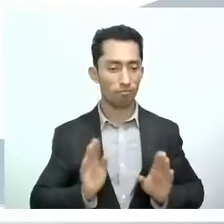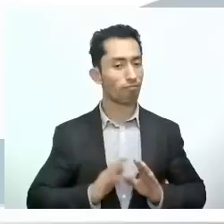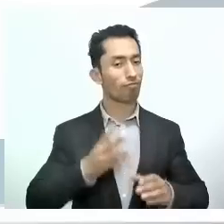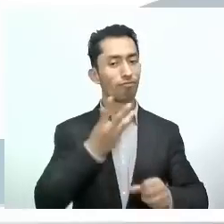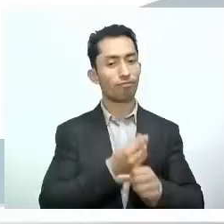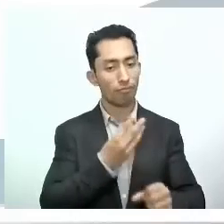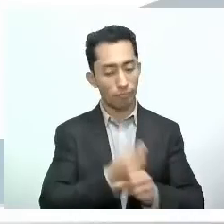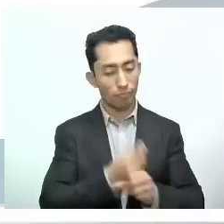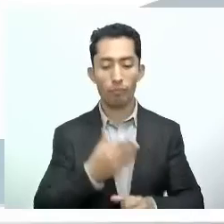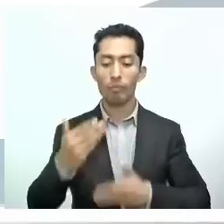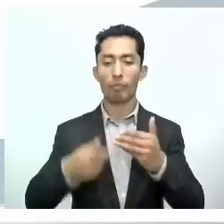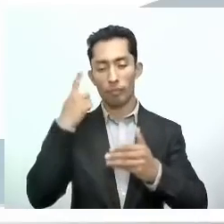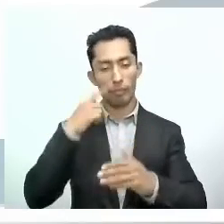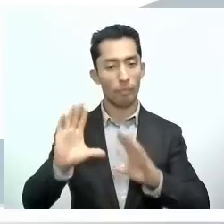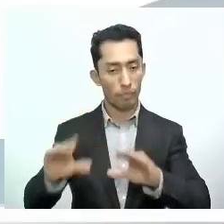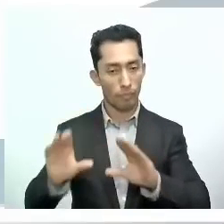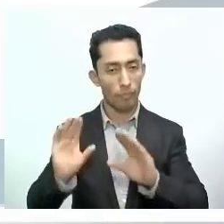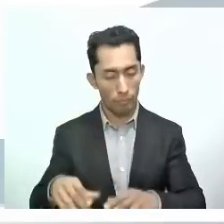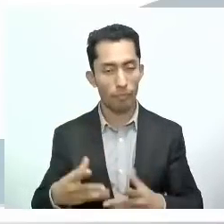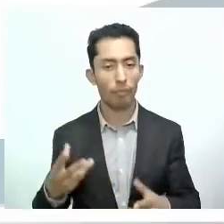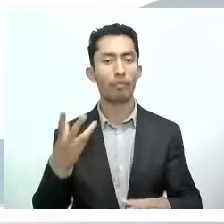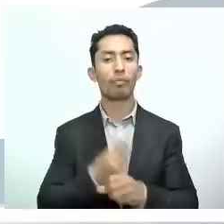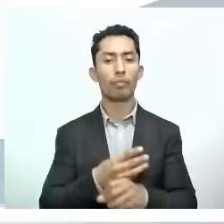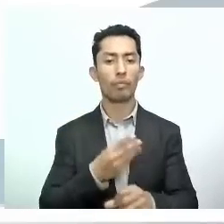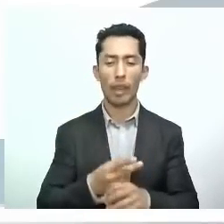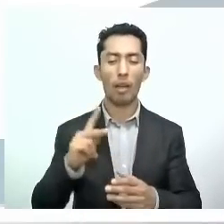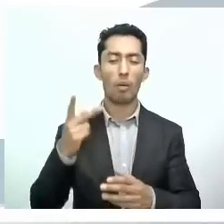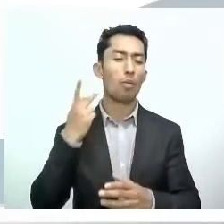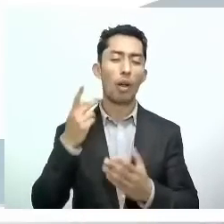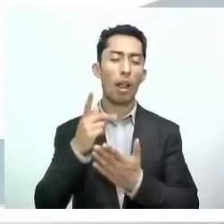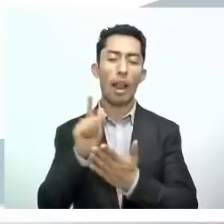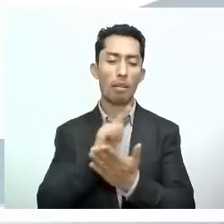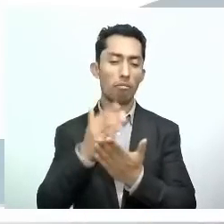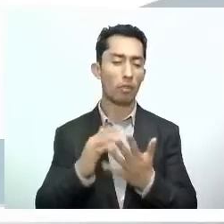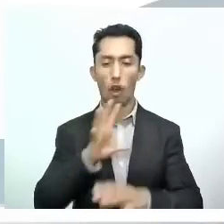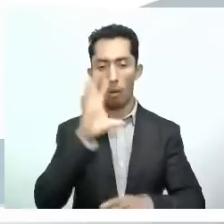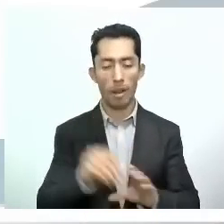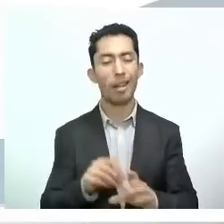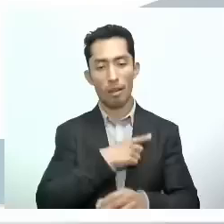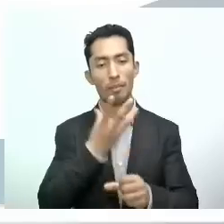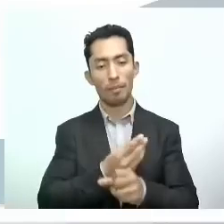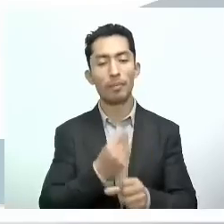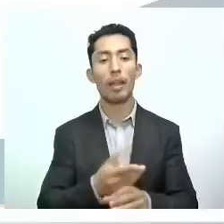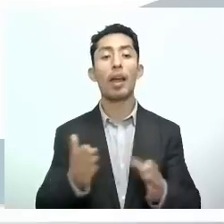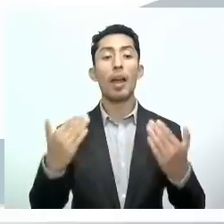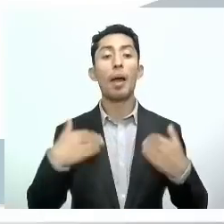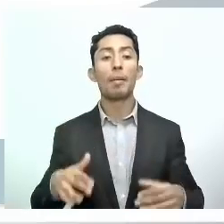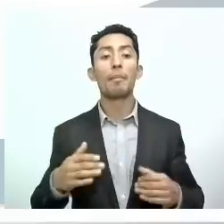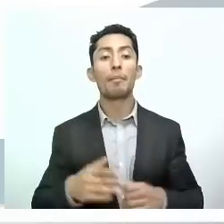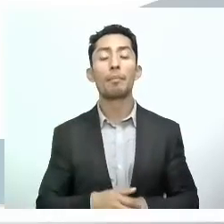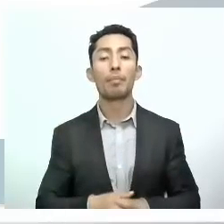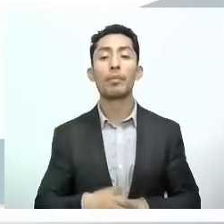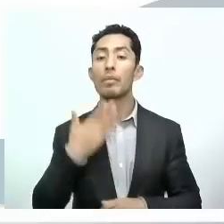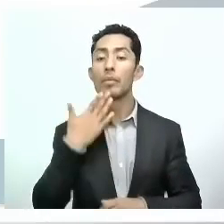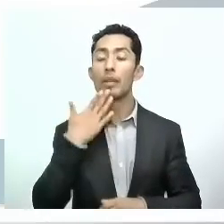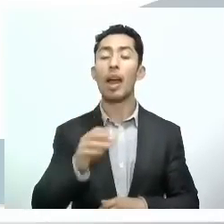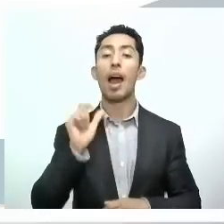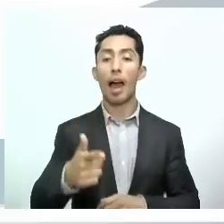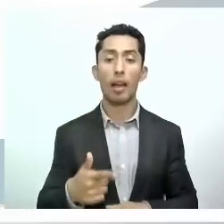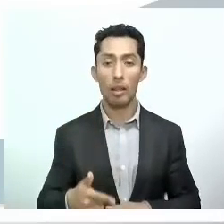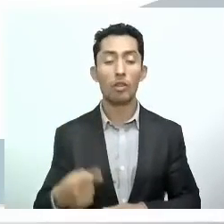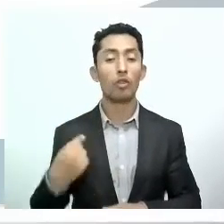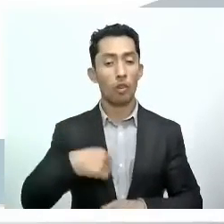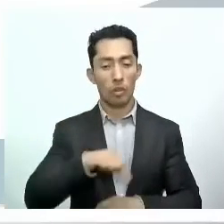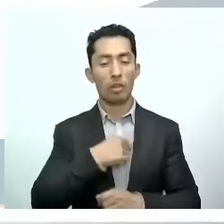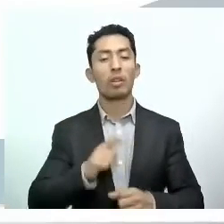formación, la política pública en general. La participación y colaboración. Okay. Y también algo que hemos